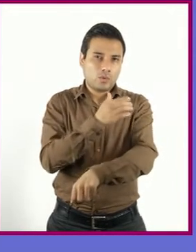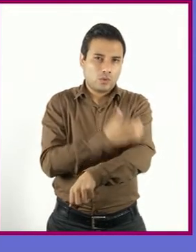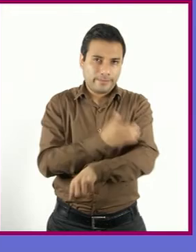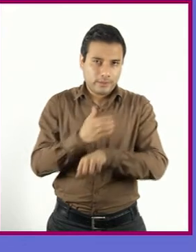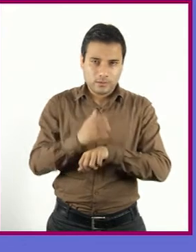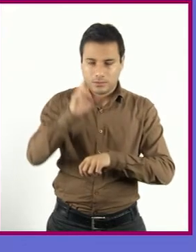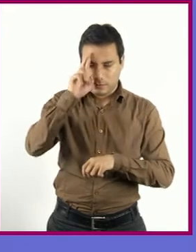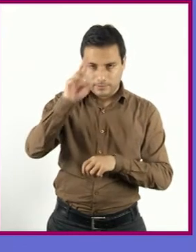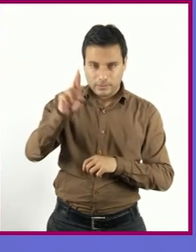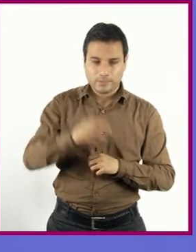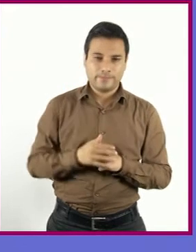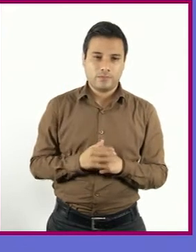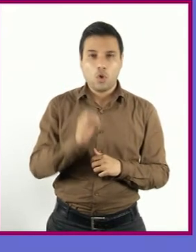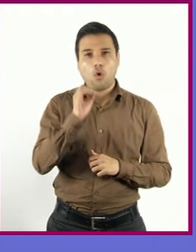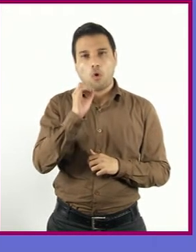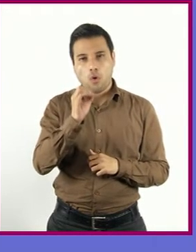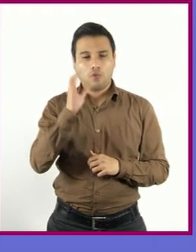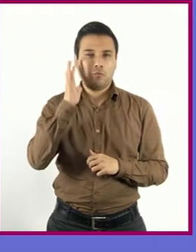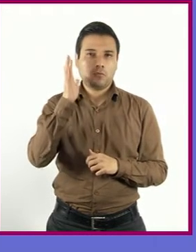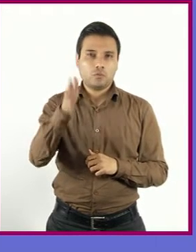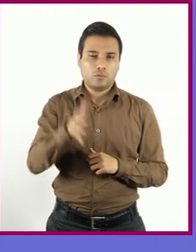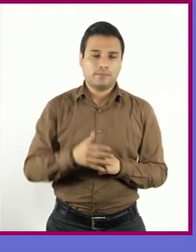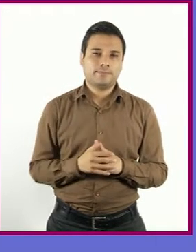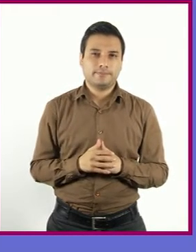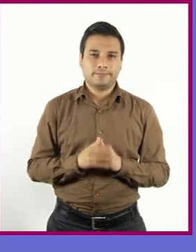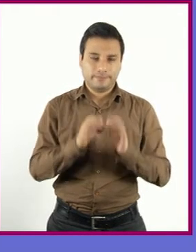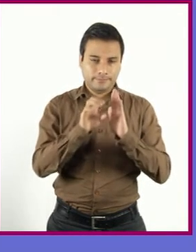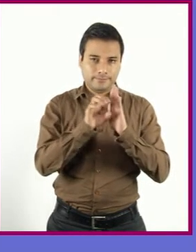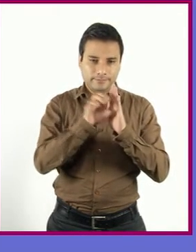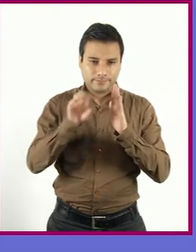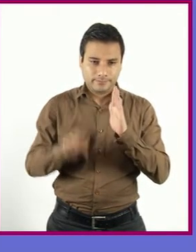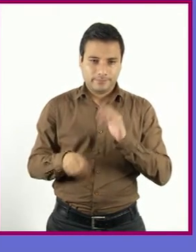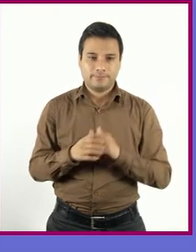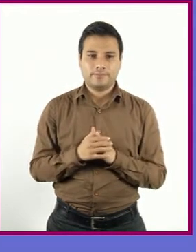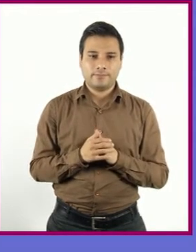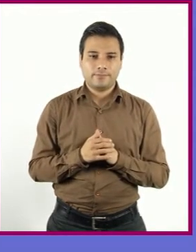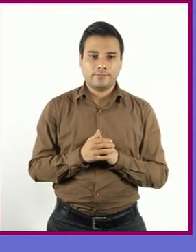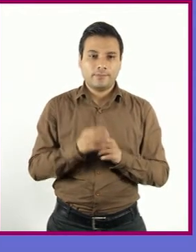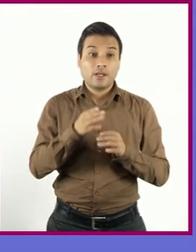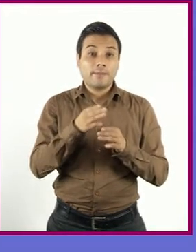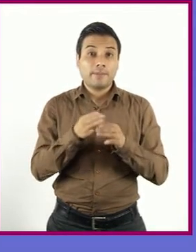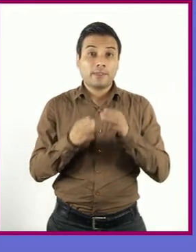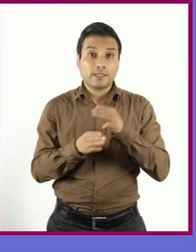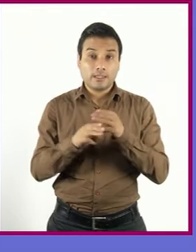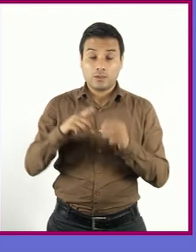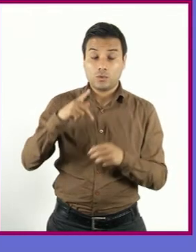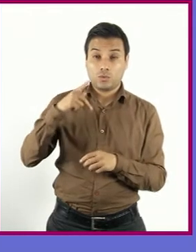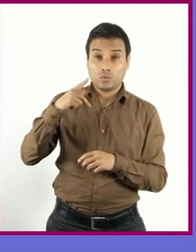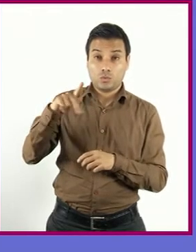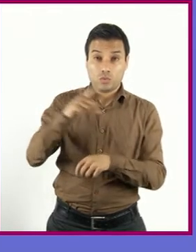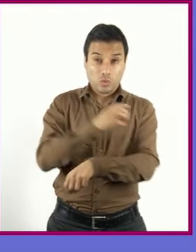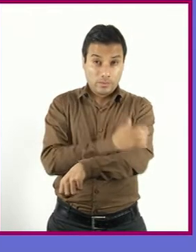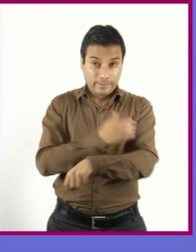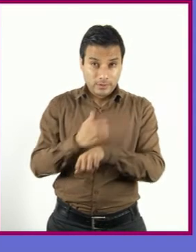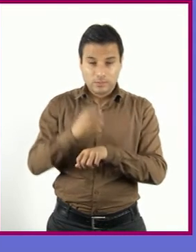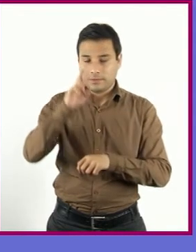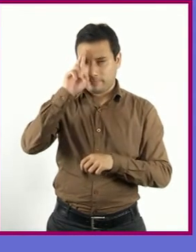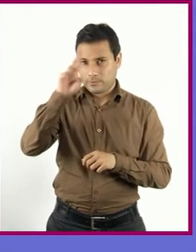clase. O en tiempo futuro. Por ejemplo, respetarás el material de tus compañeros de